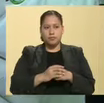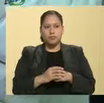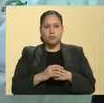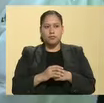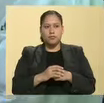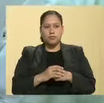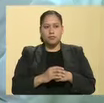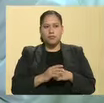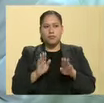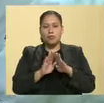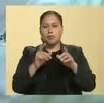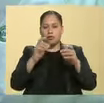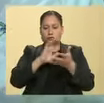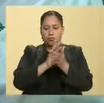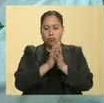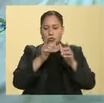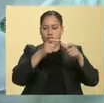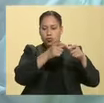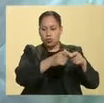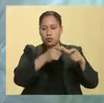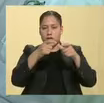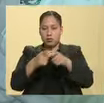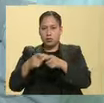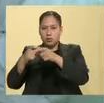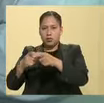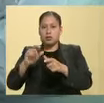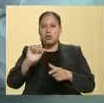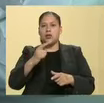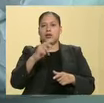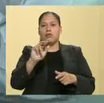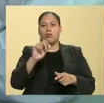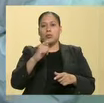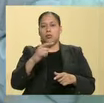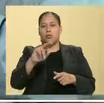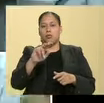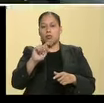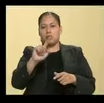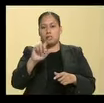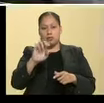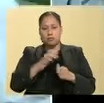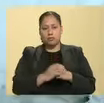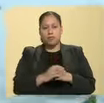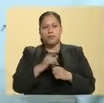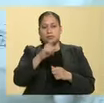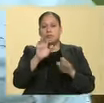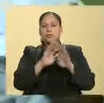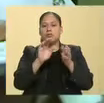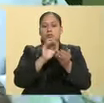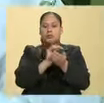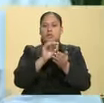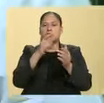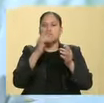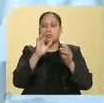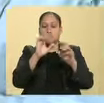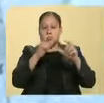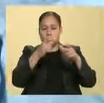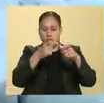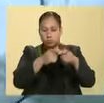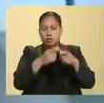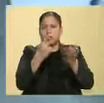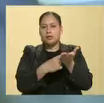haciendo tortitas. Tortitas de agua o crema. Como tortitas de camarón, mira. Ahora las vamos